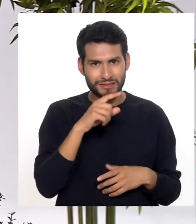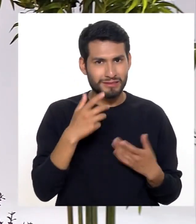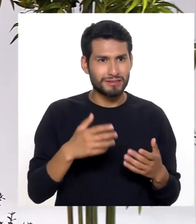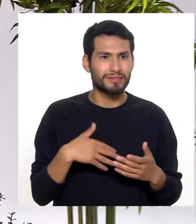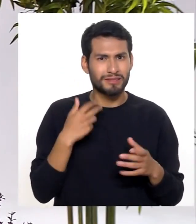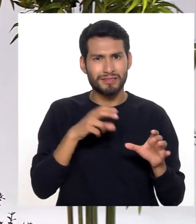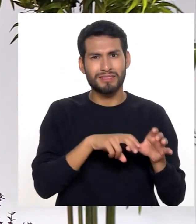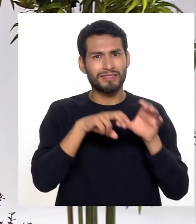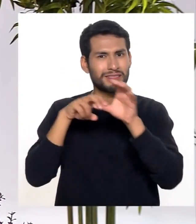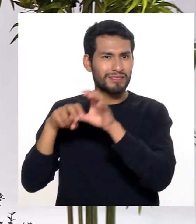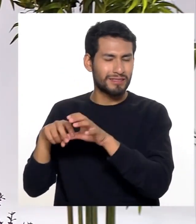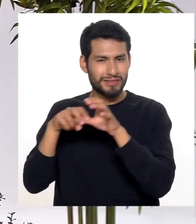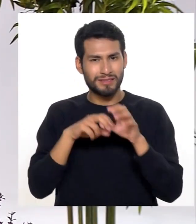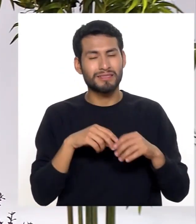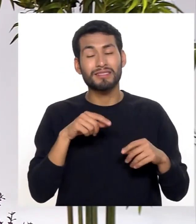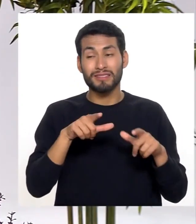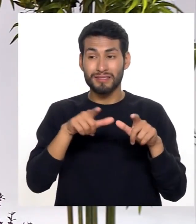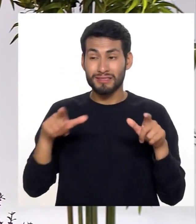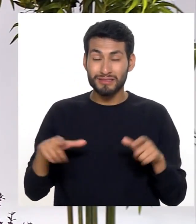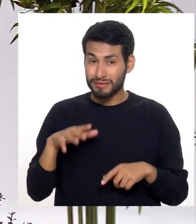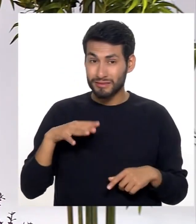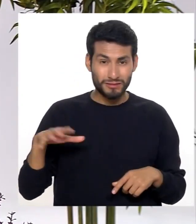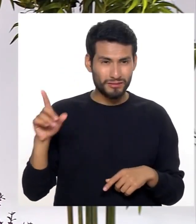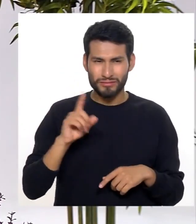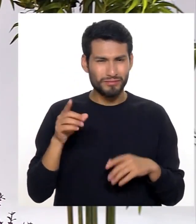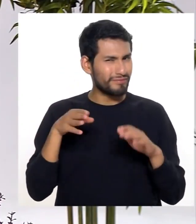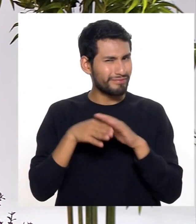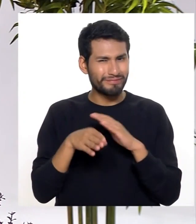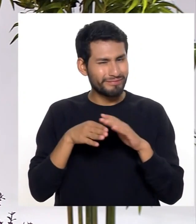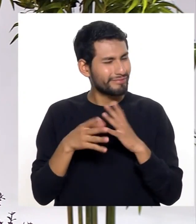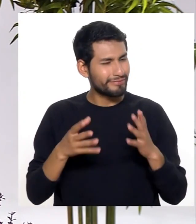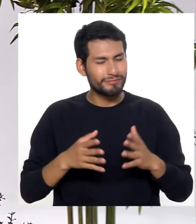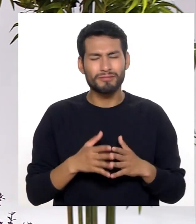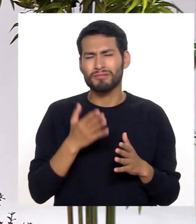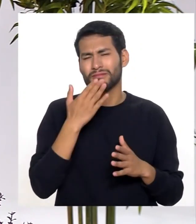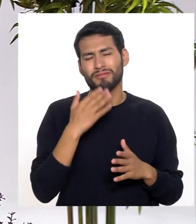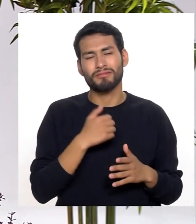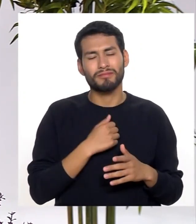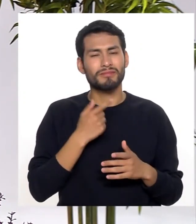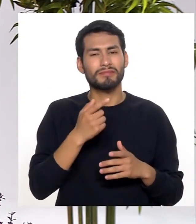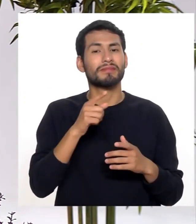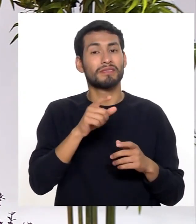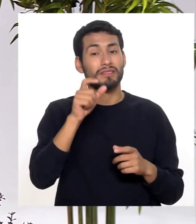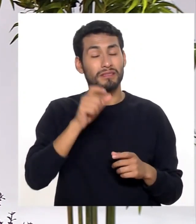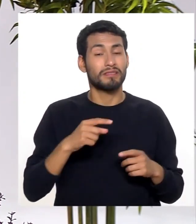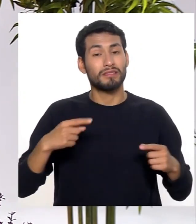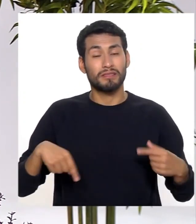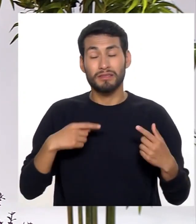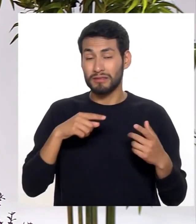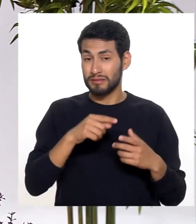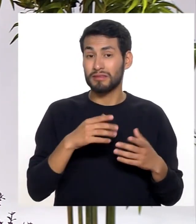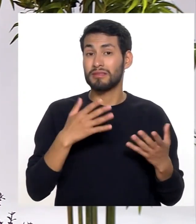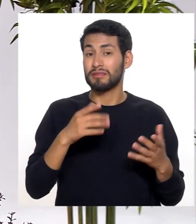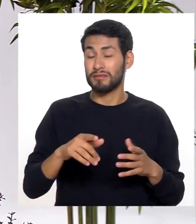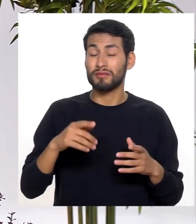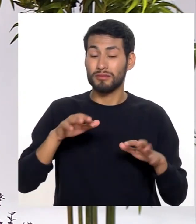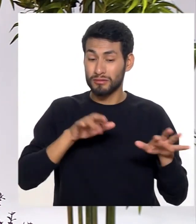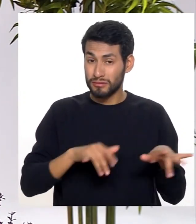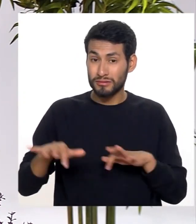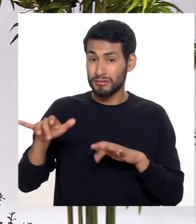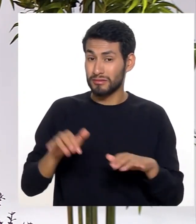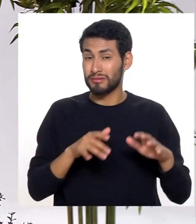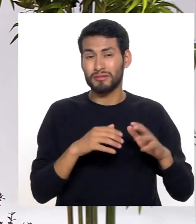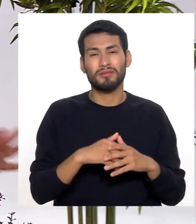veces trasladarlos y el escenario no era accesible. Entonces dijimos ya, un chico que es para nosotros vital, que es el que toca el